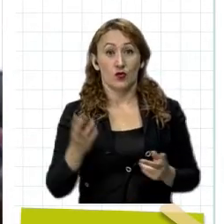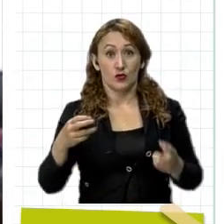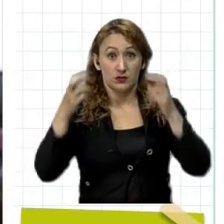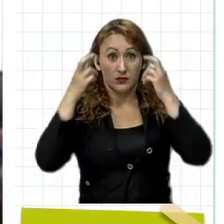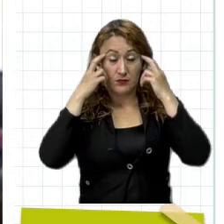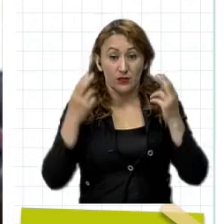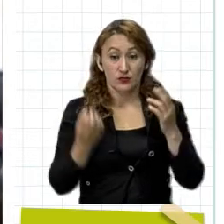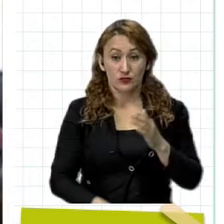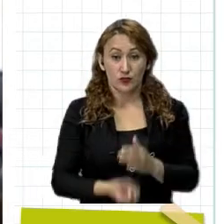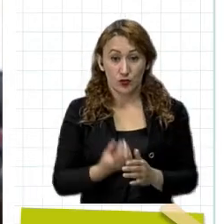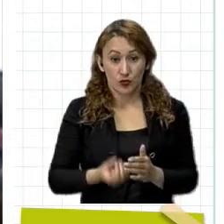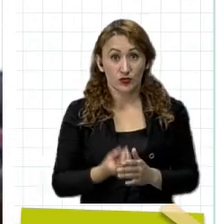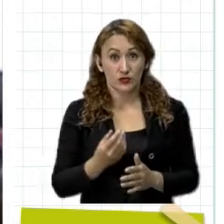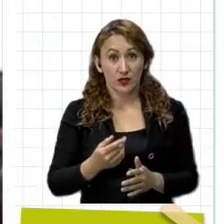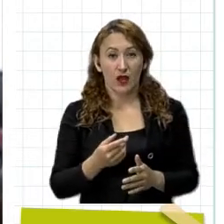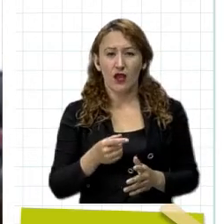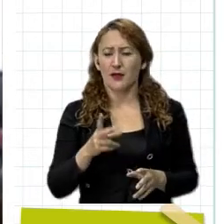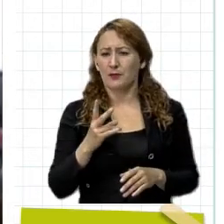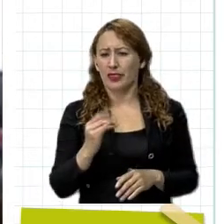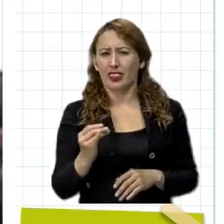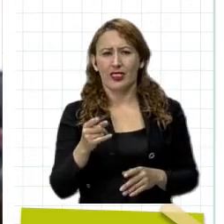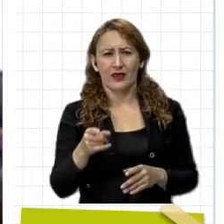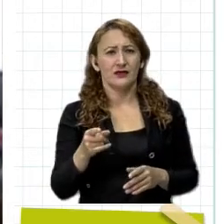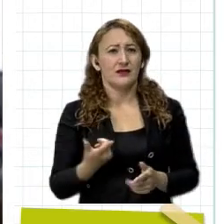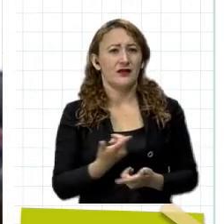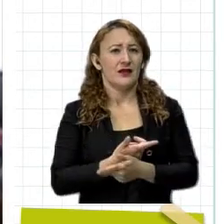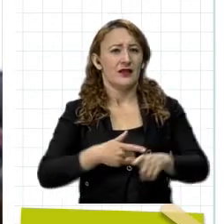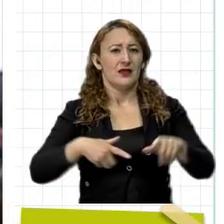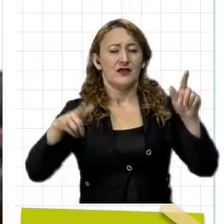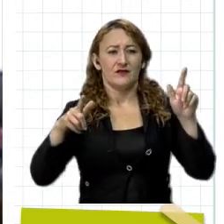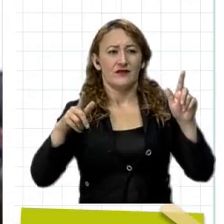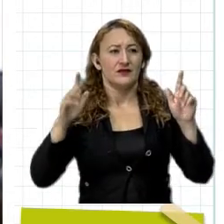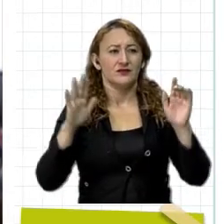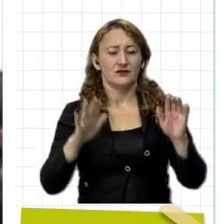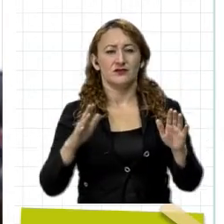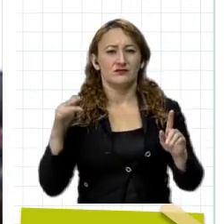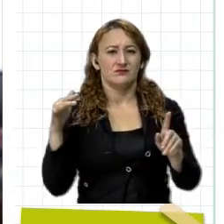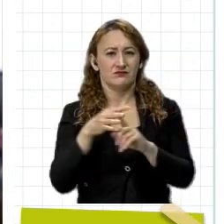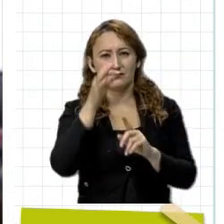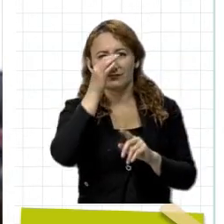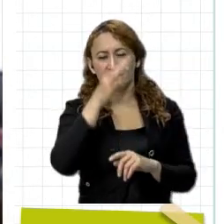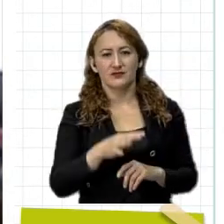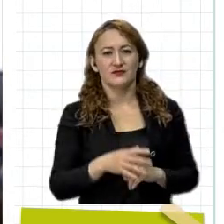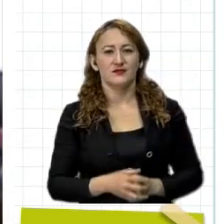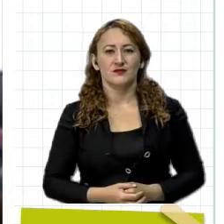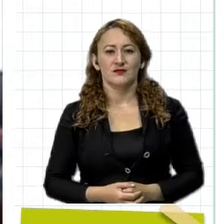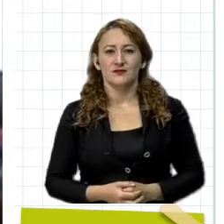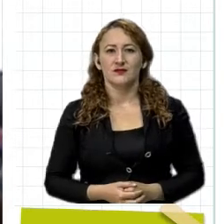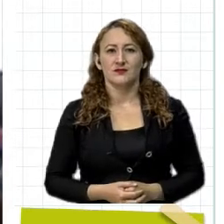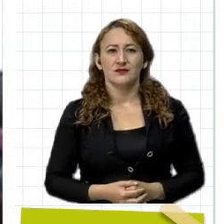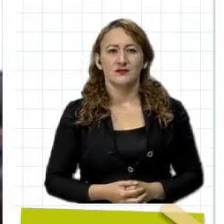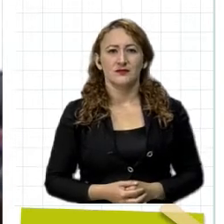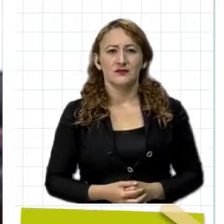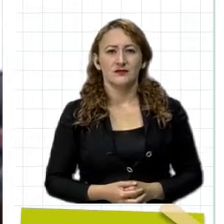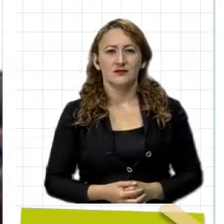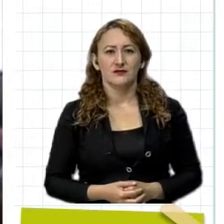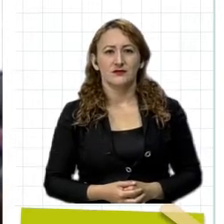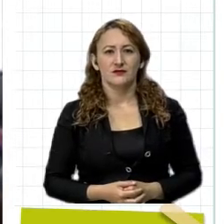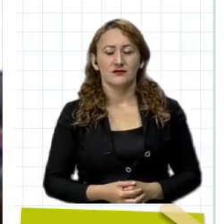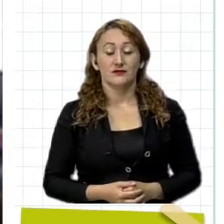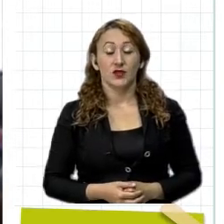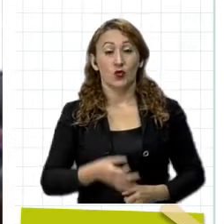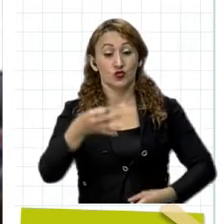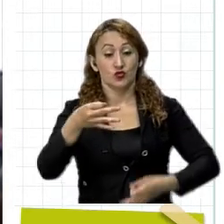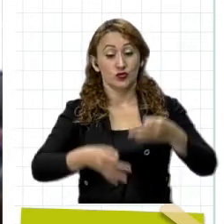produce son los únicos que estarían libres de contaminación subjetiva. La